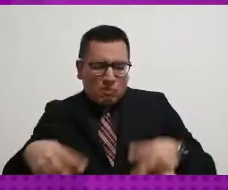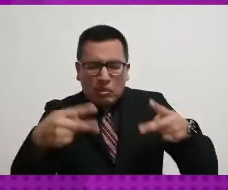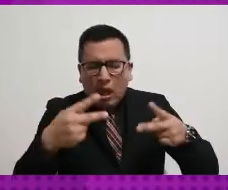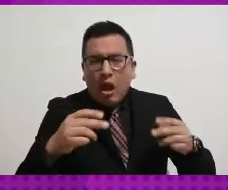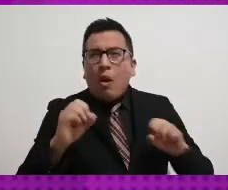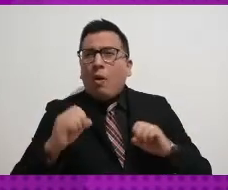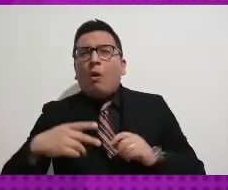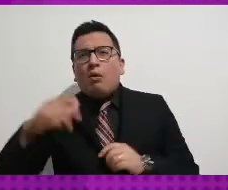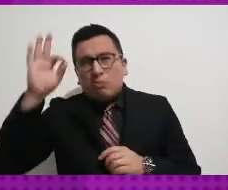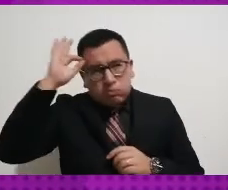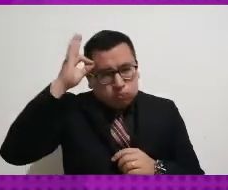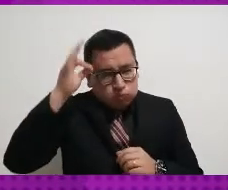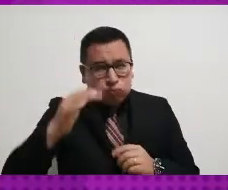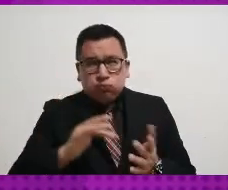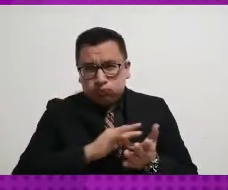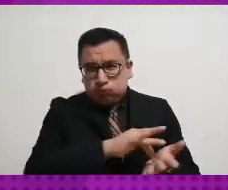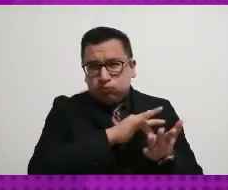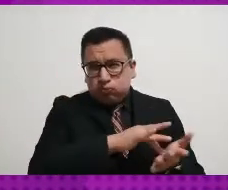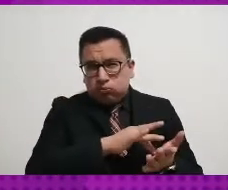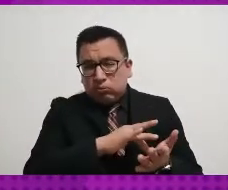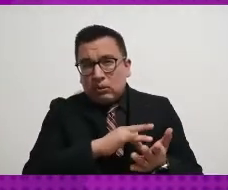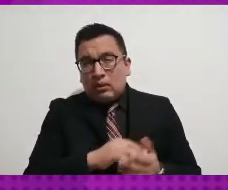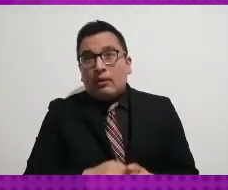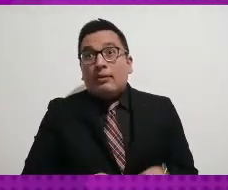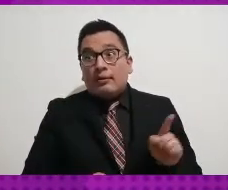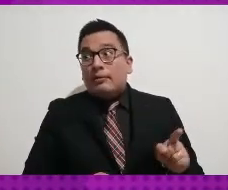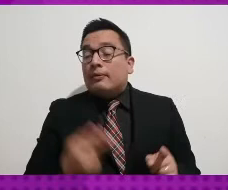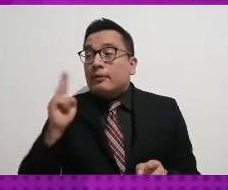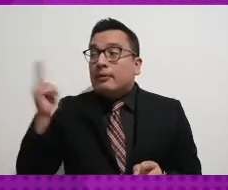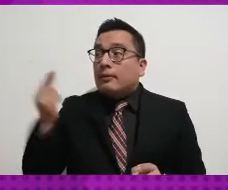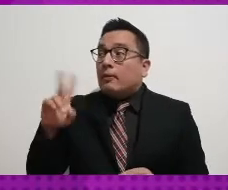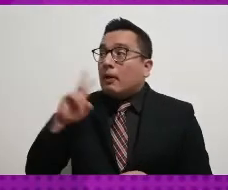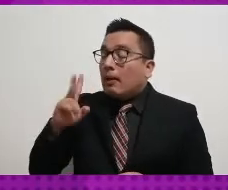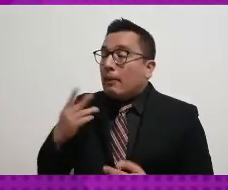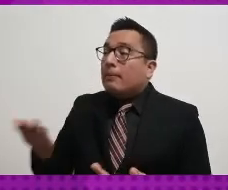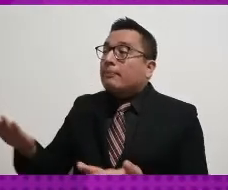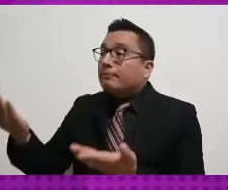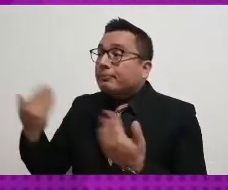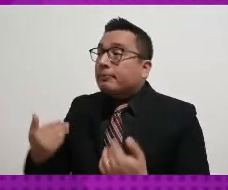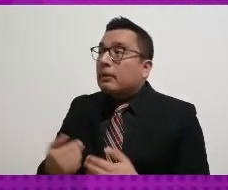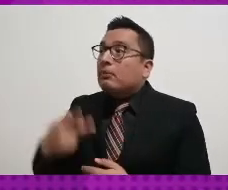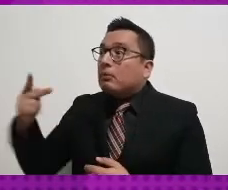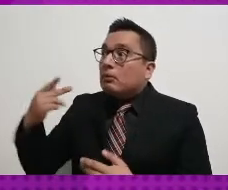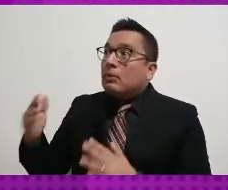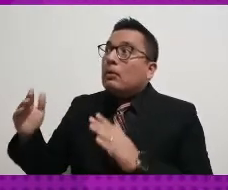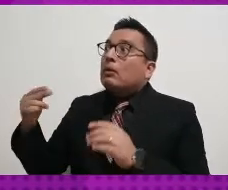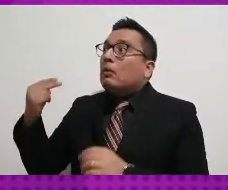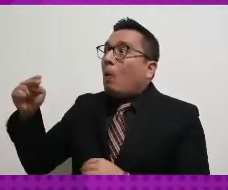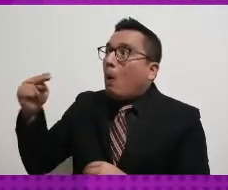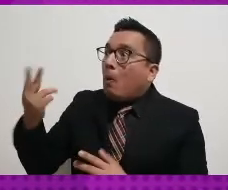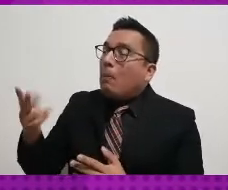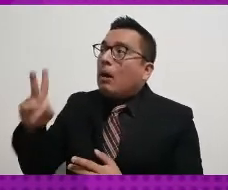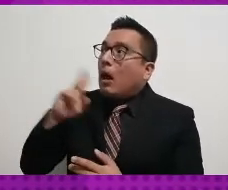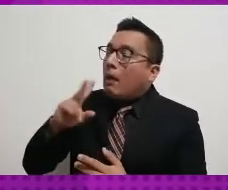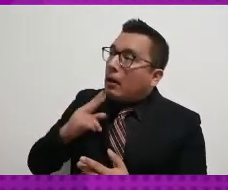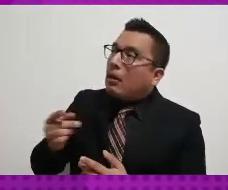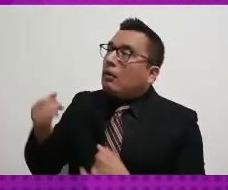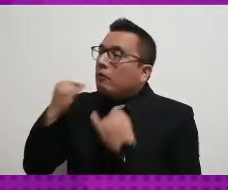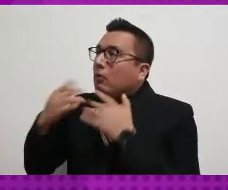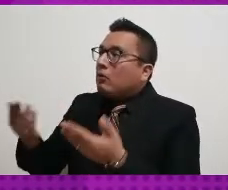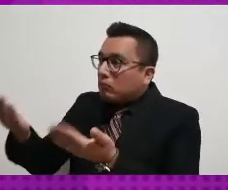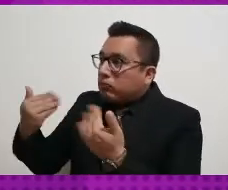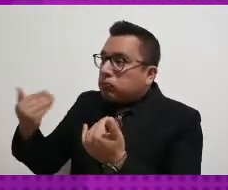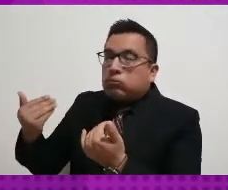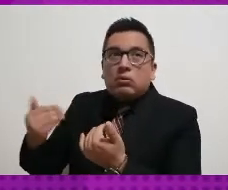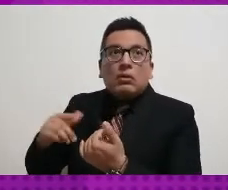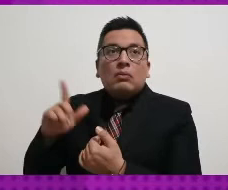o prestadores de servicios, y que las mismas reglas rigen en cuanto a la protección, es no comunicarlos si